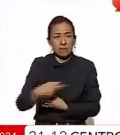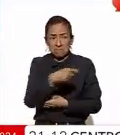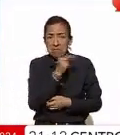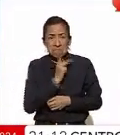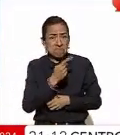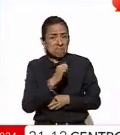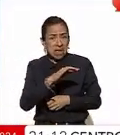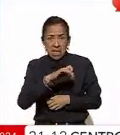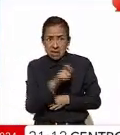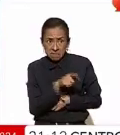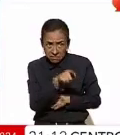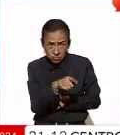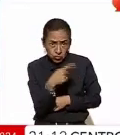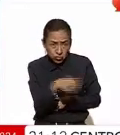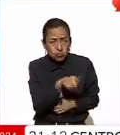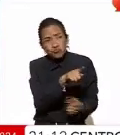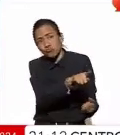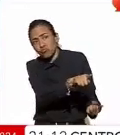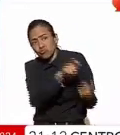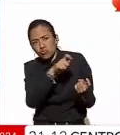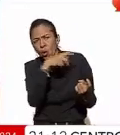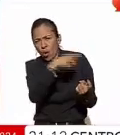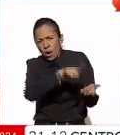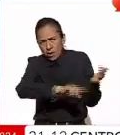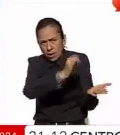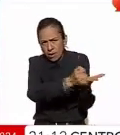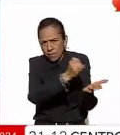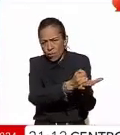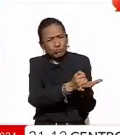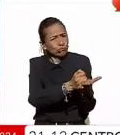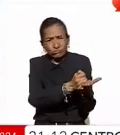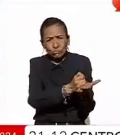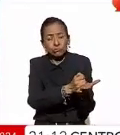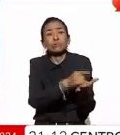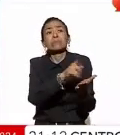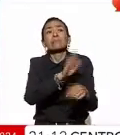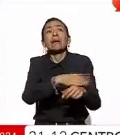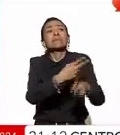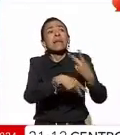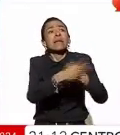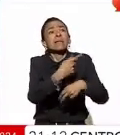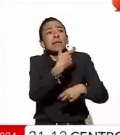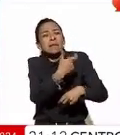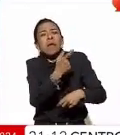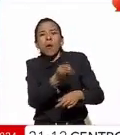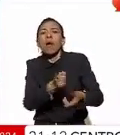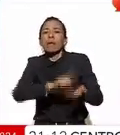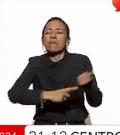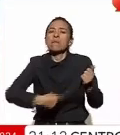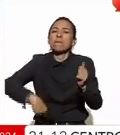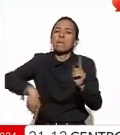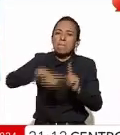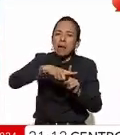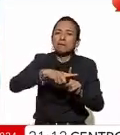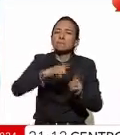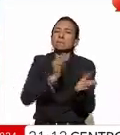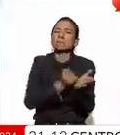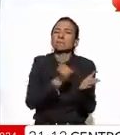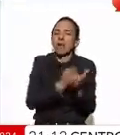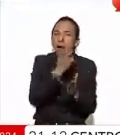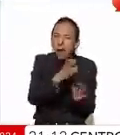una base de utilidades sus impuestos, sino sobre los ingresos. ¿Por qué hacían eso? ¿Por qué este modelo es tan dañino para la